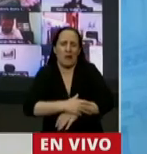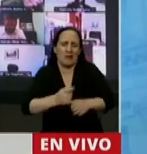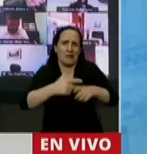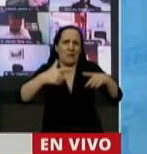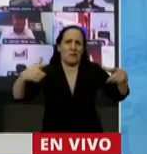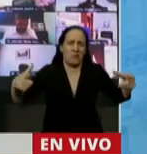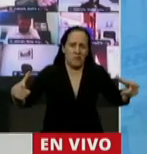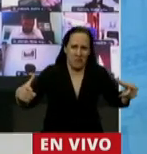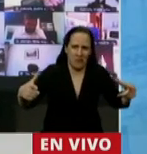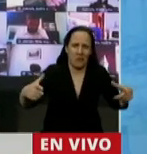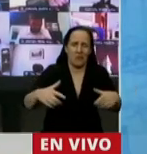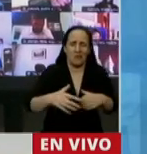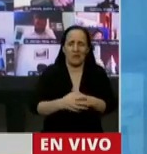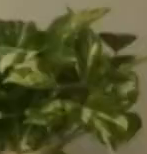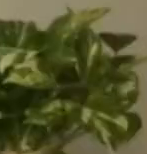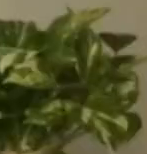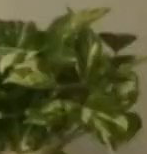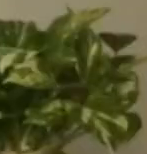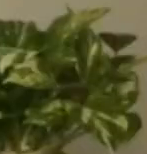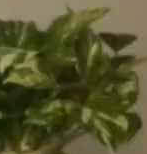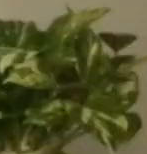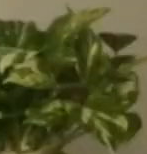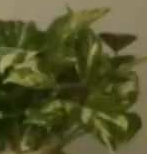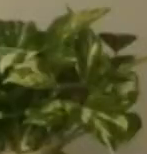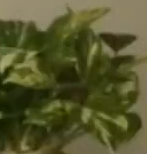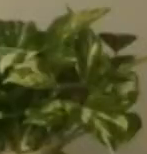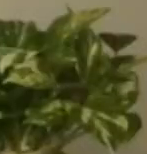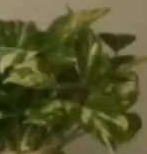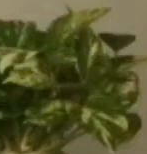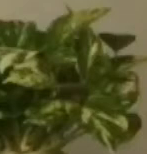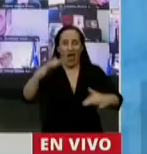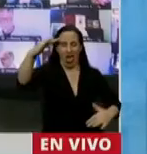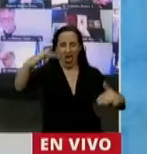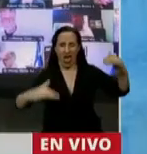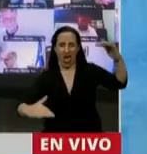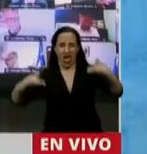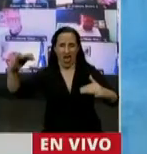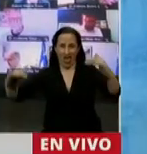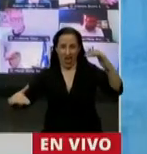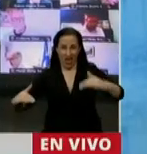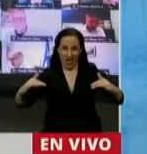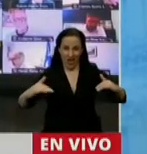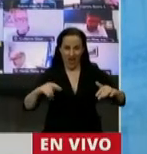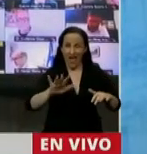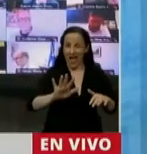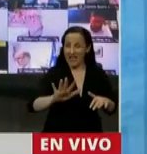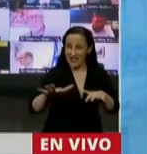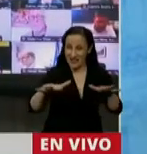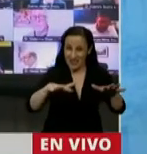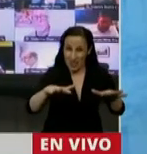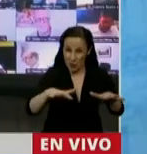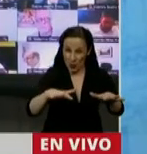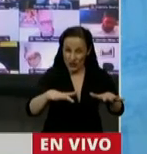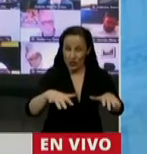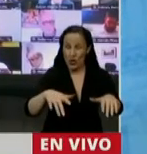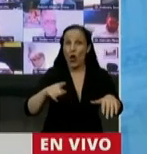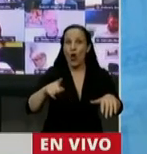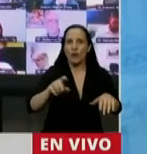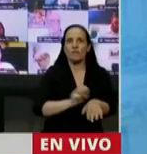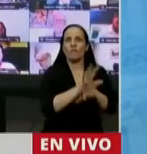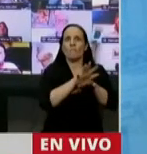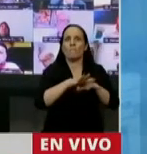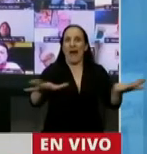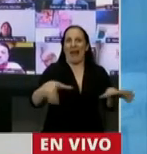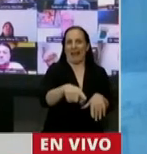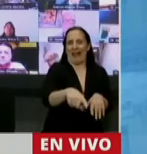reporte del Congreso. No, hoy pero con son todas las son políticas ambientales. Totalmente, pero tiene que ver con lo que nosotros venimos hablando y